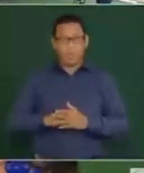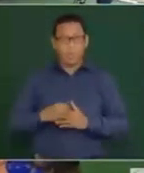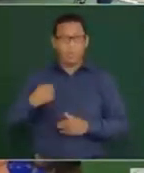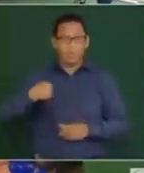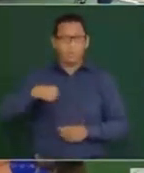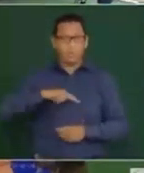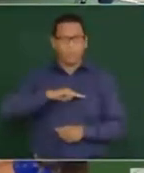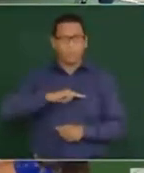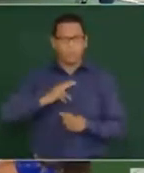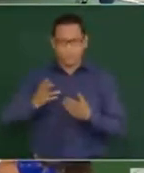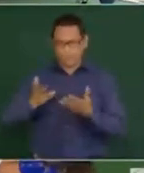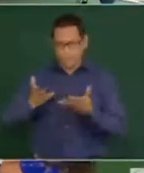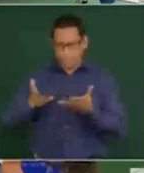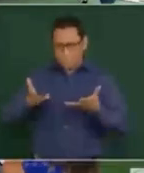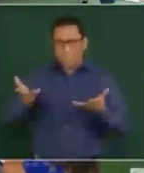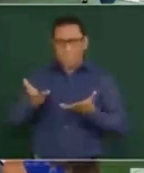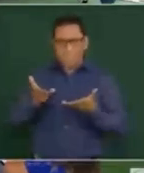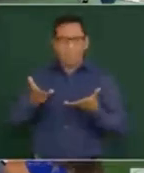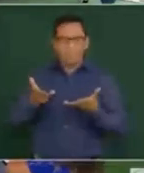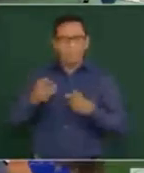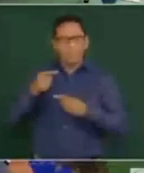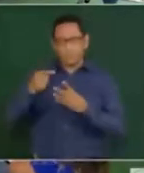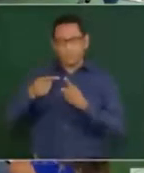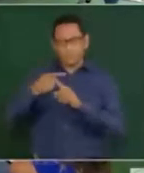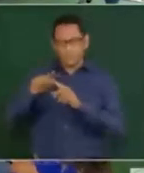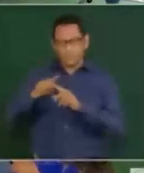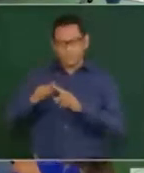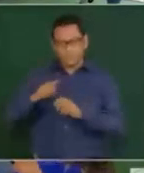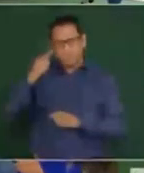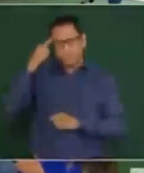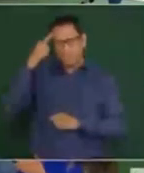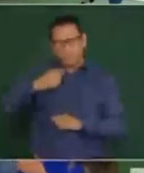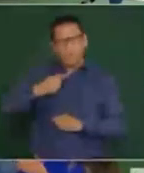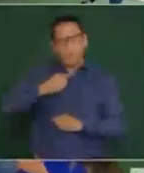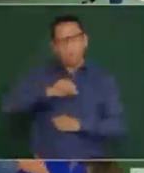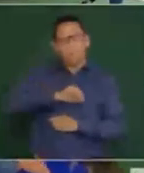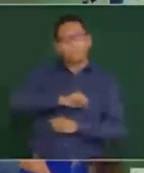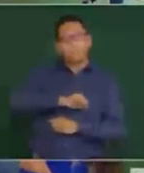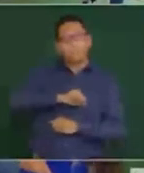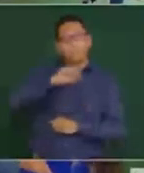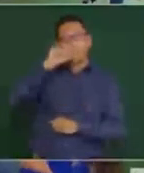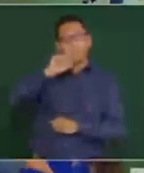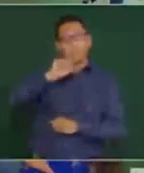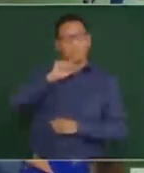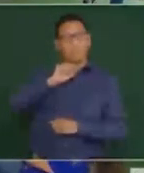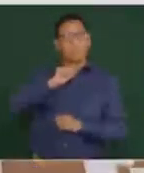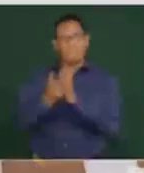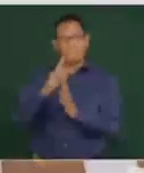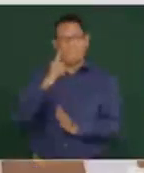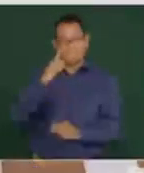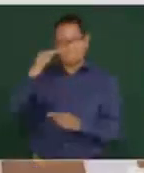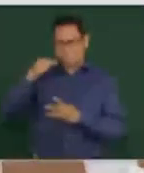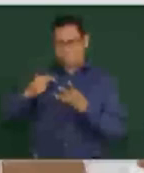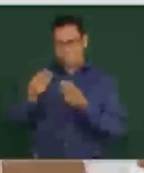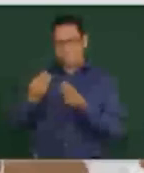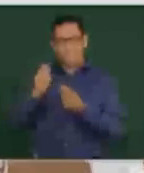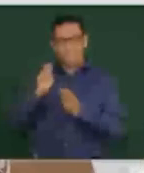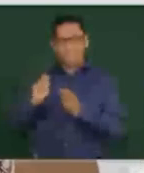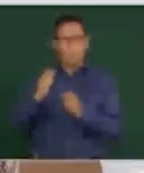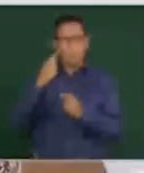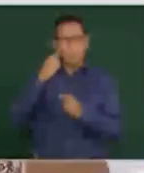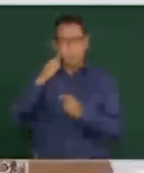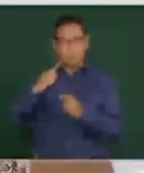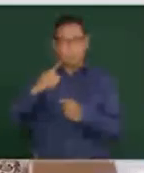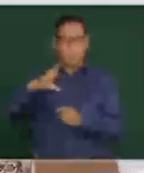haciendo muchas cosas para bajar la inflación. En primer lugar, tenemos un